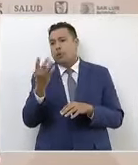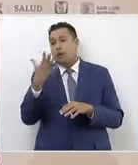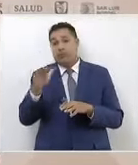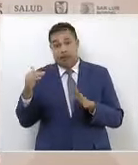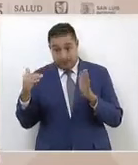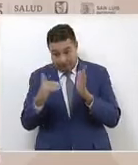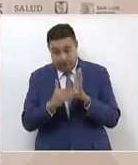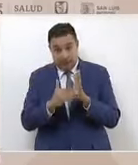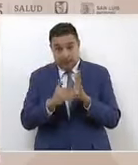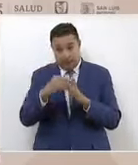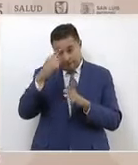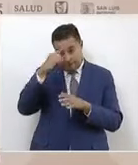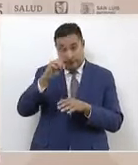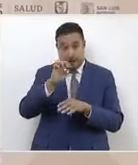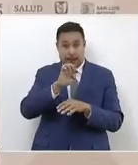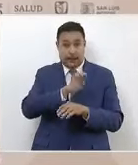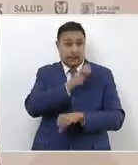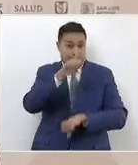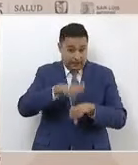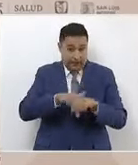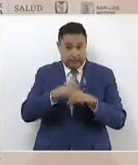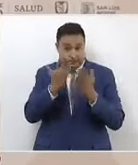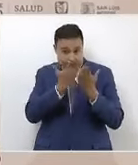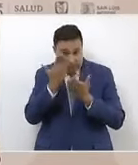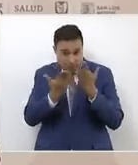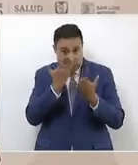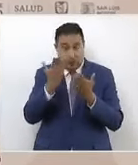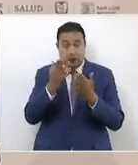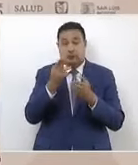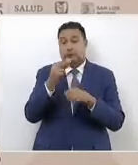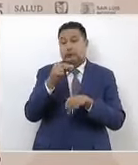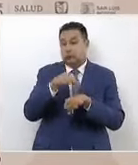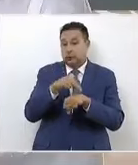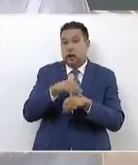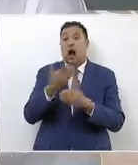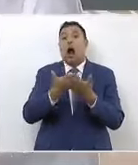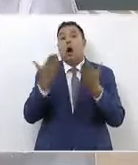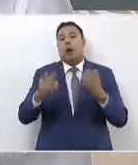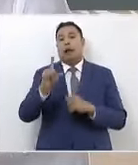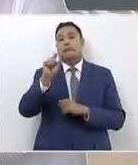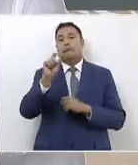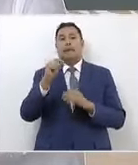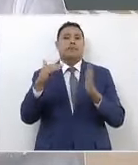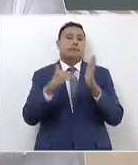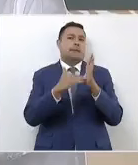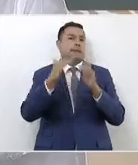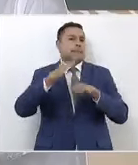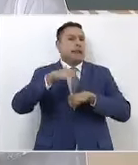estudiantes para especialidades y ahora más de 20 mil. ¿Cuántos?